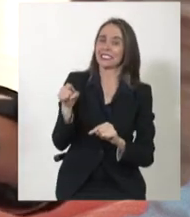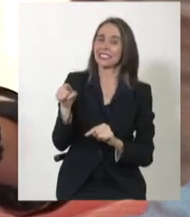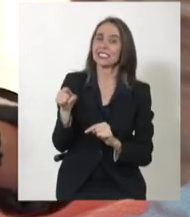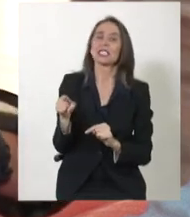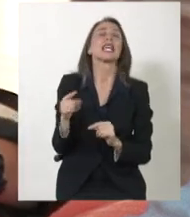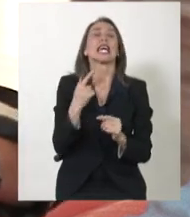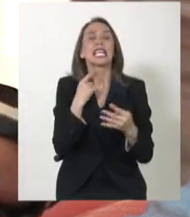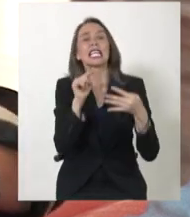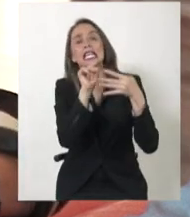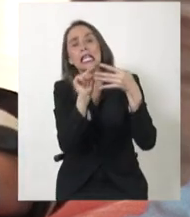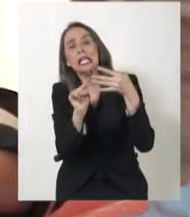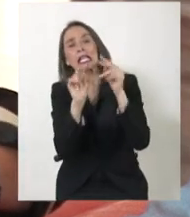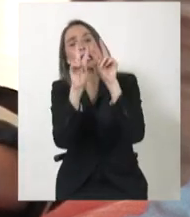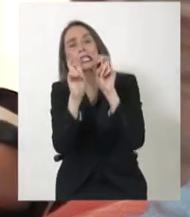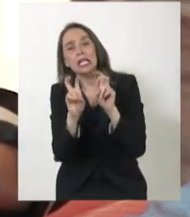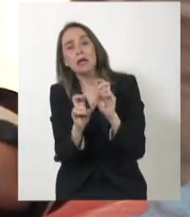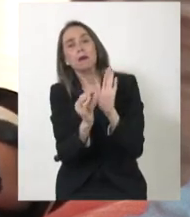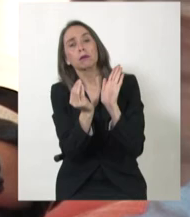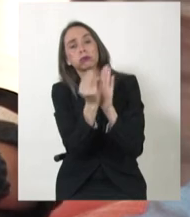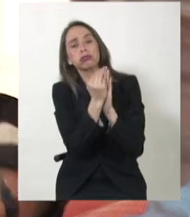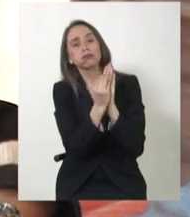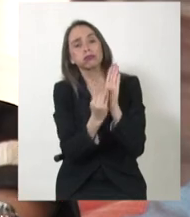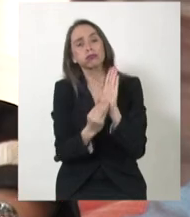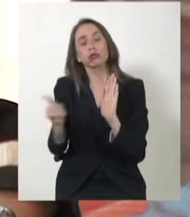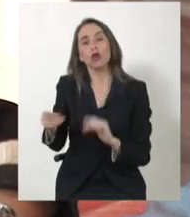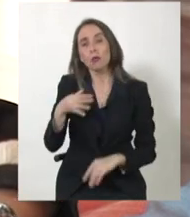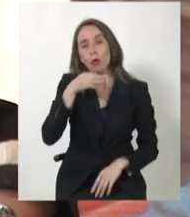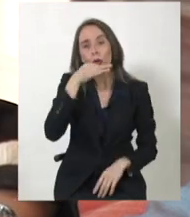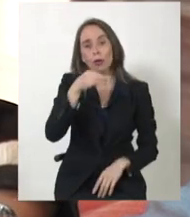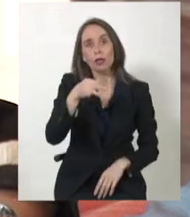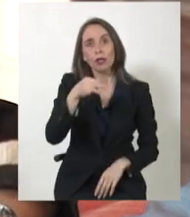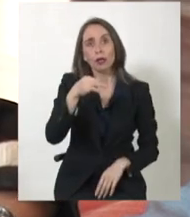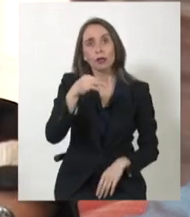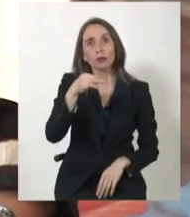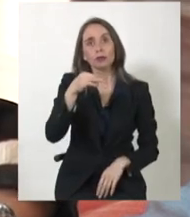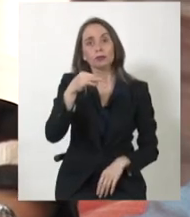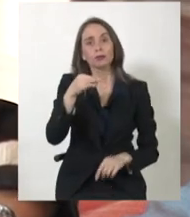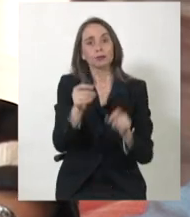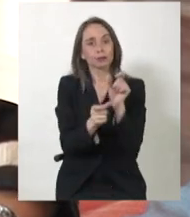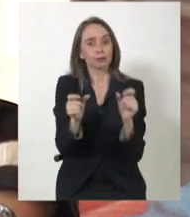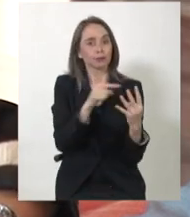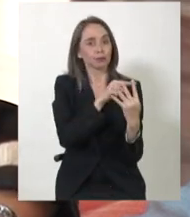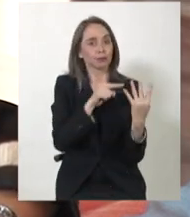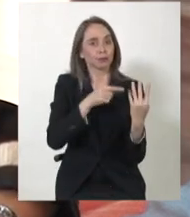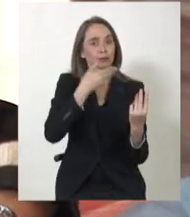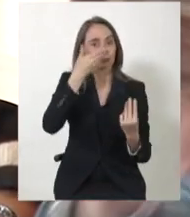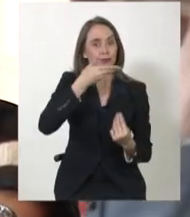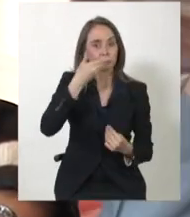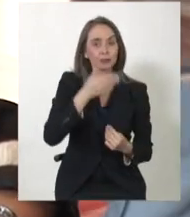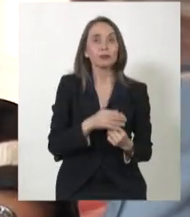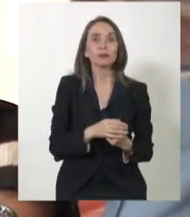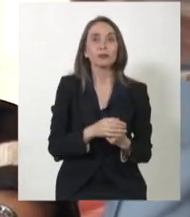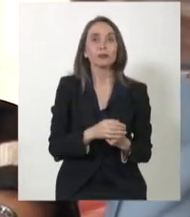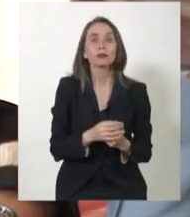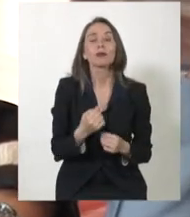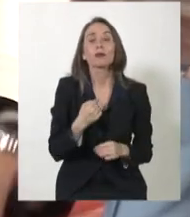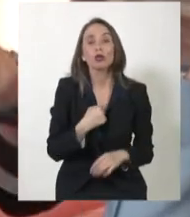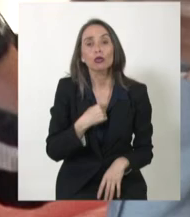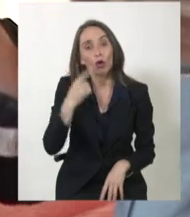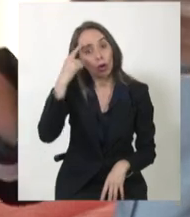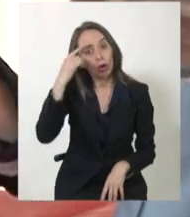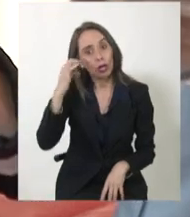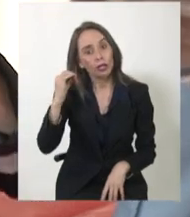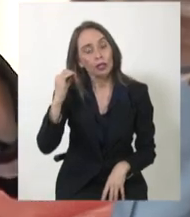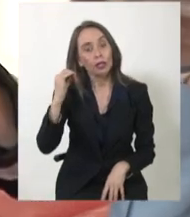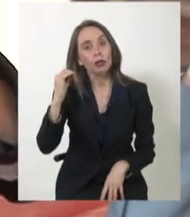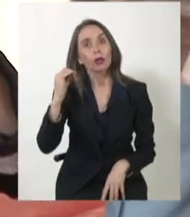qué punto en particular, como bien lo han hecho los expositores, creo yo que, y